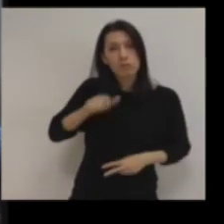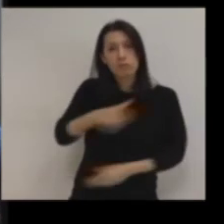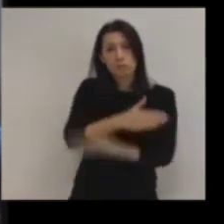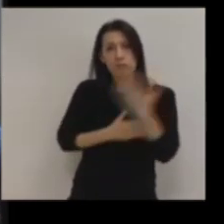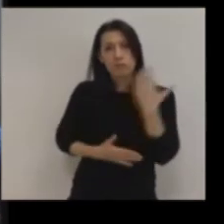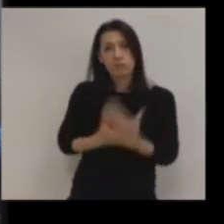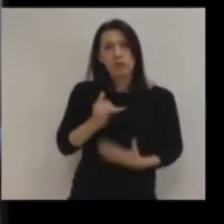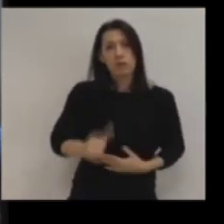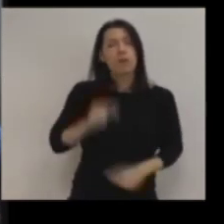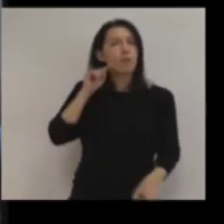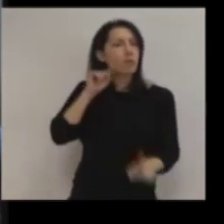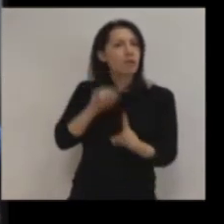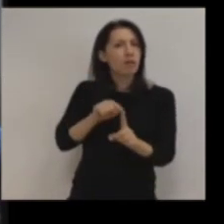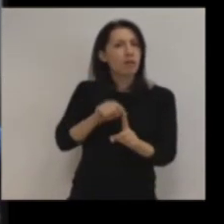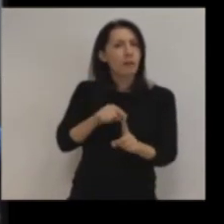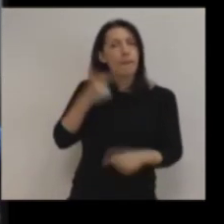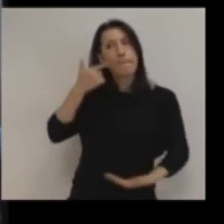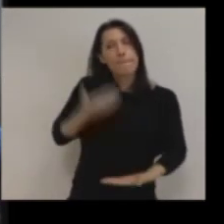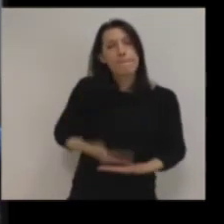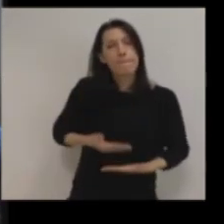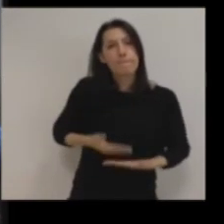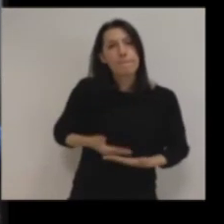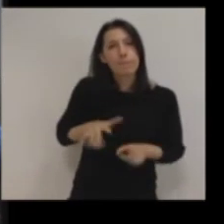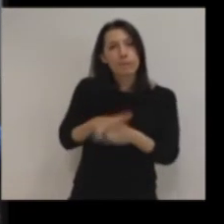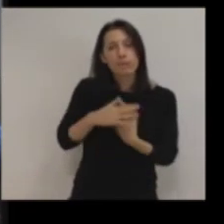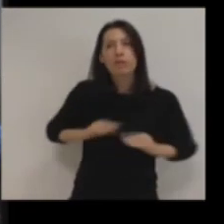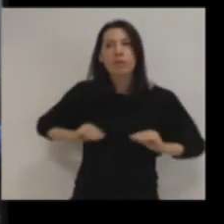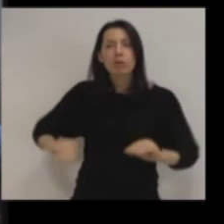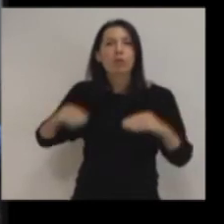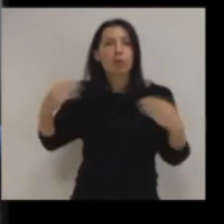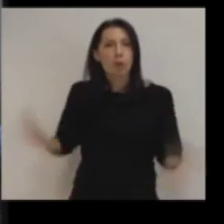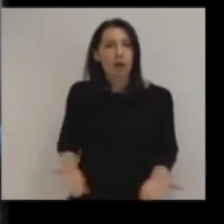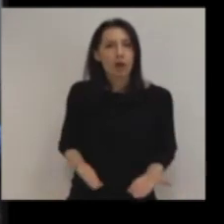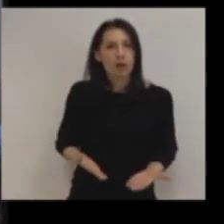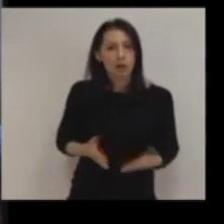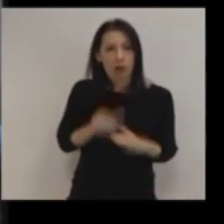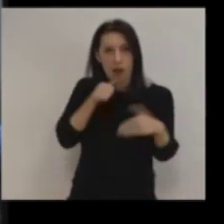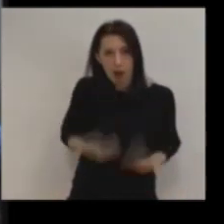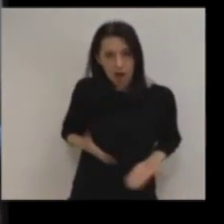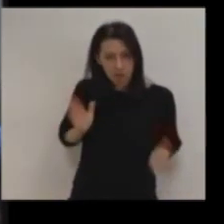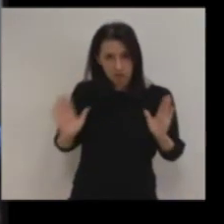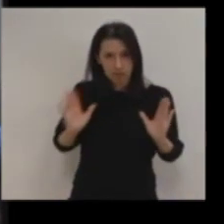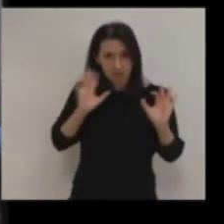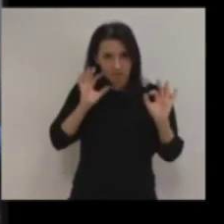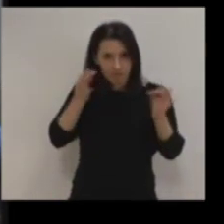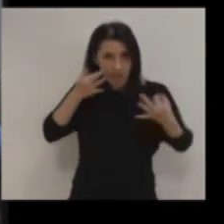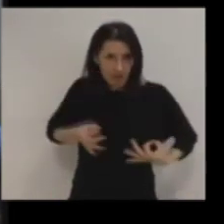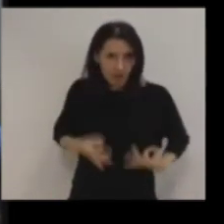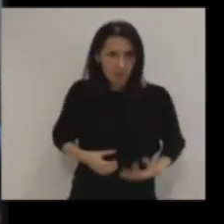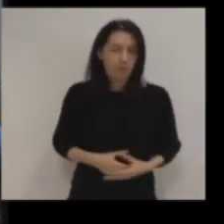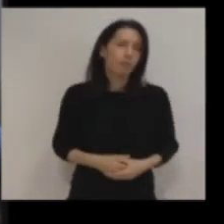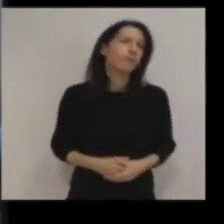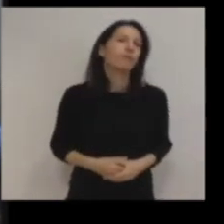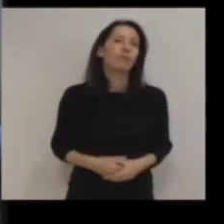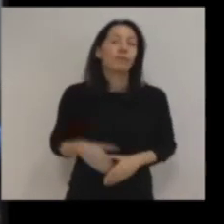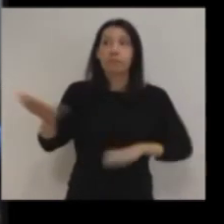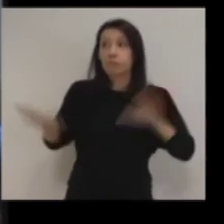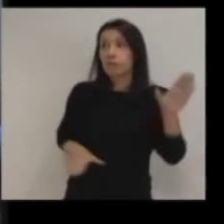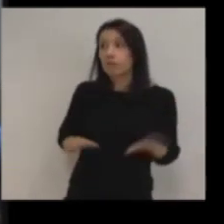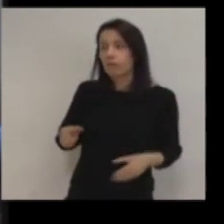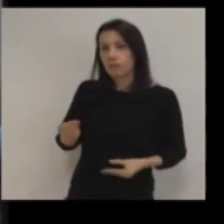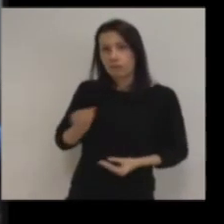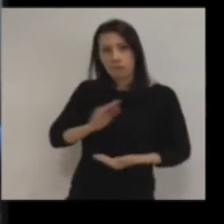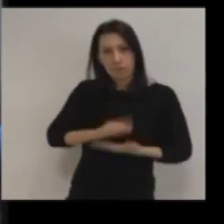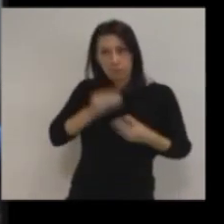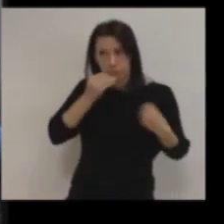discapacidad, con la finalidad de comprobar en qué estado están a tiempo real. Es bien, está muy bien. buena noticia, sin duda, pues, desde